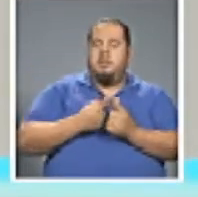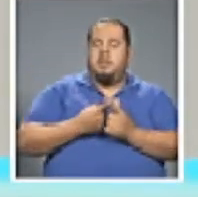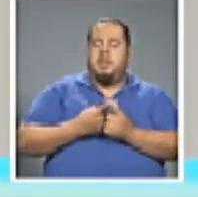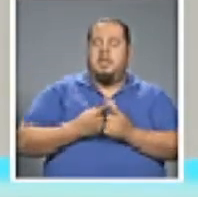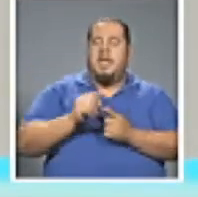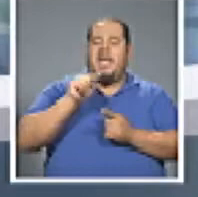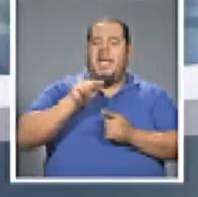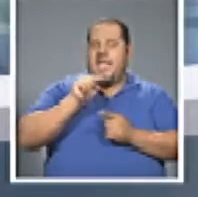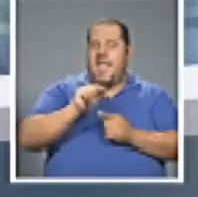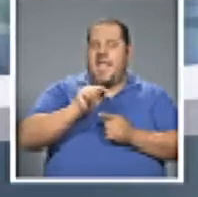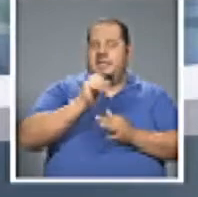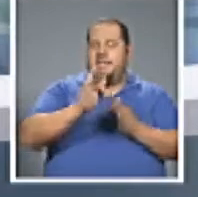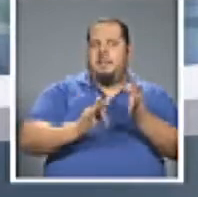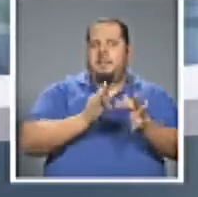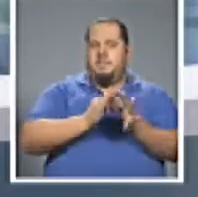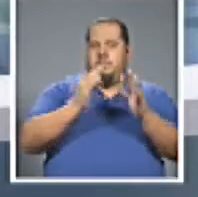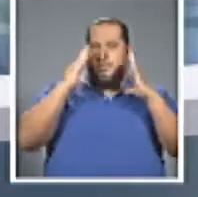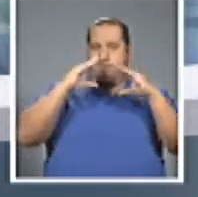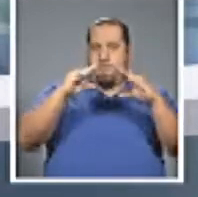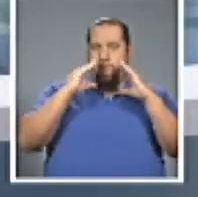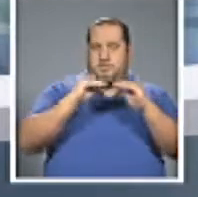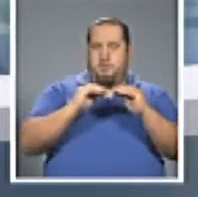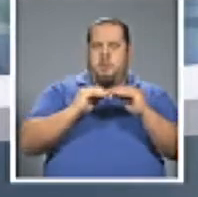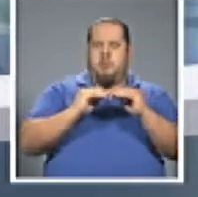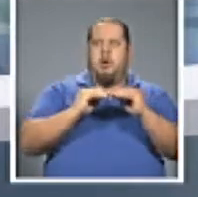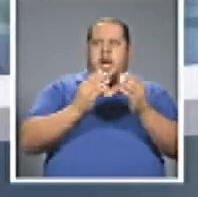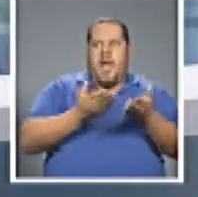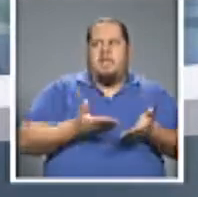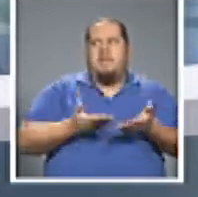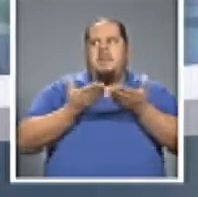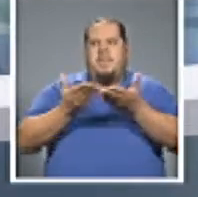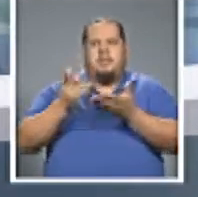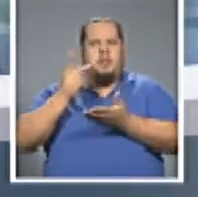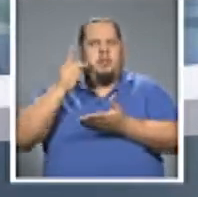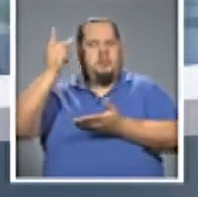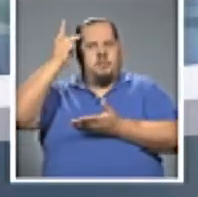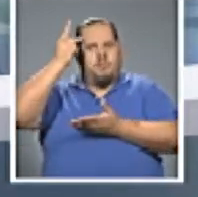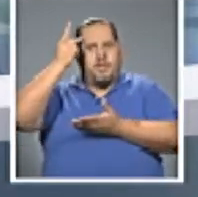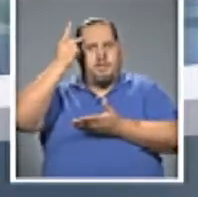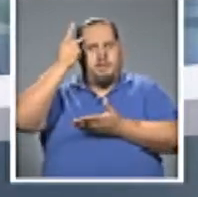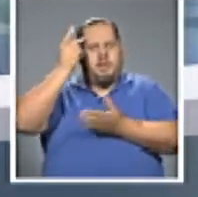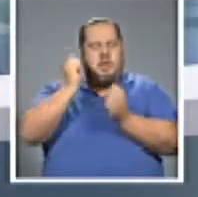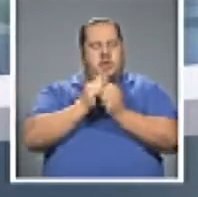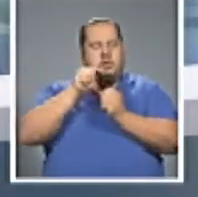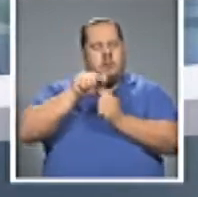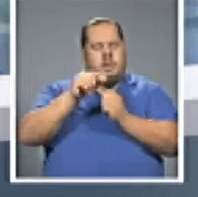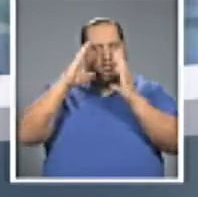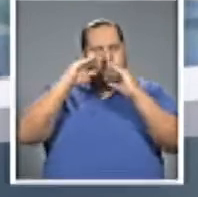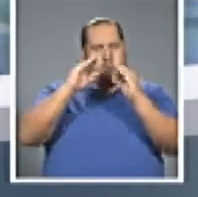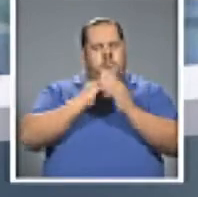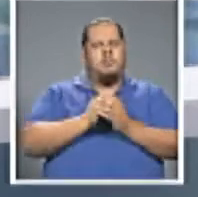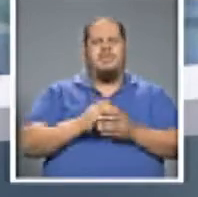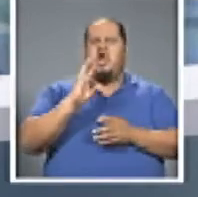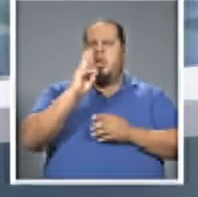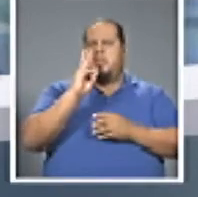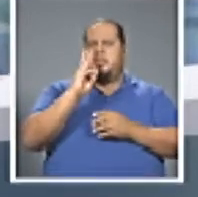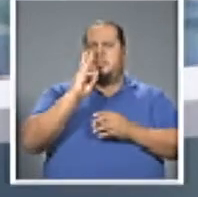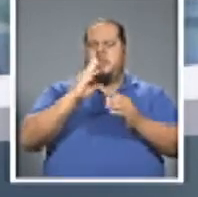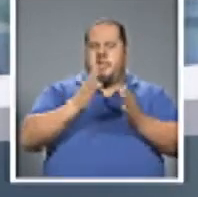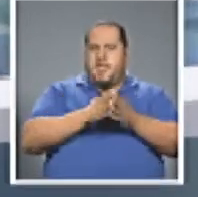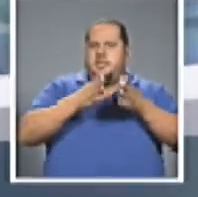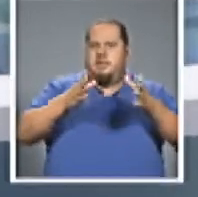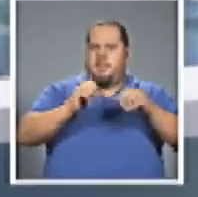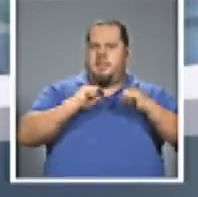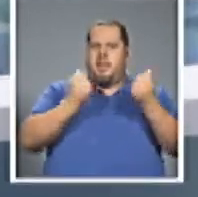ese tipo de educación, ese tipo de información, hay que empoderar a los padres con esa información. Son 6 grandes áreas